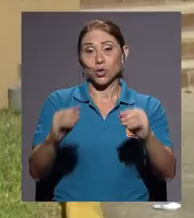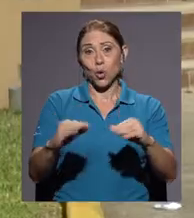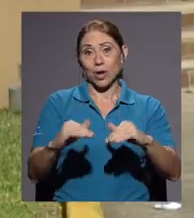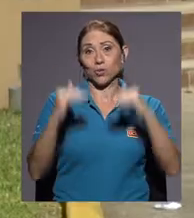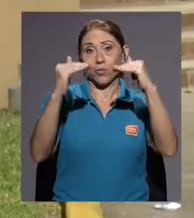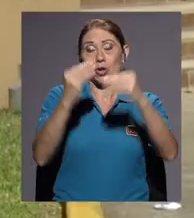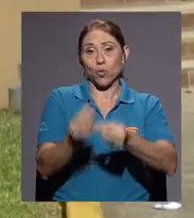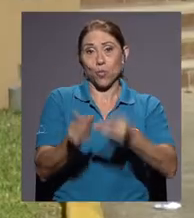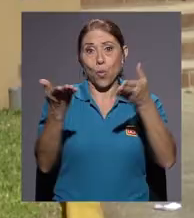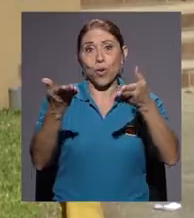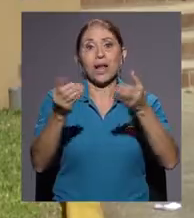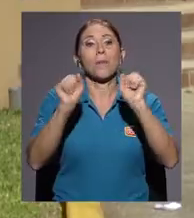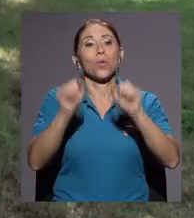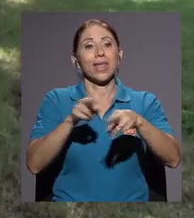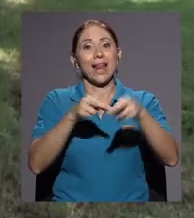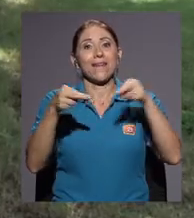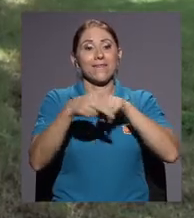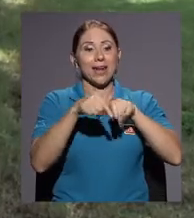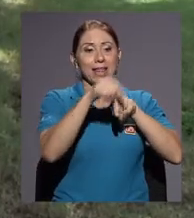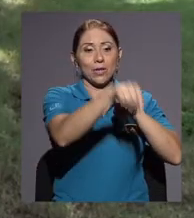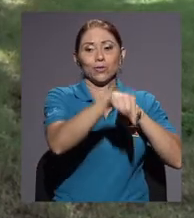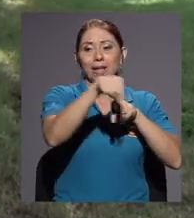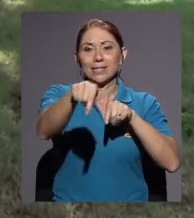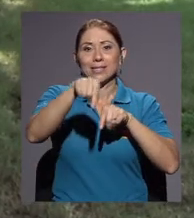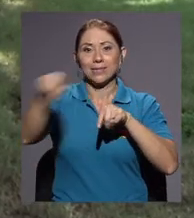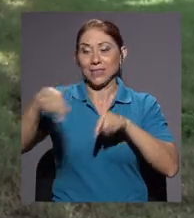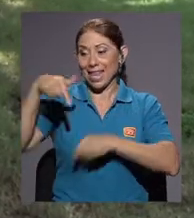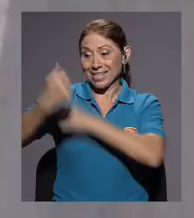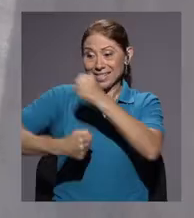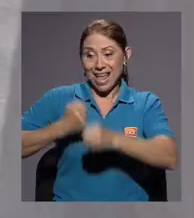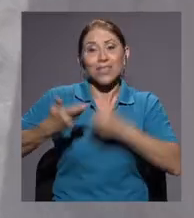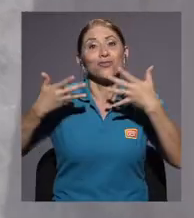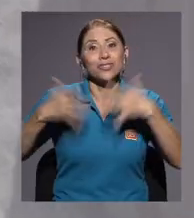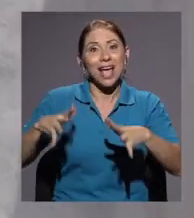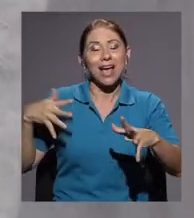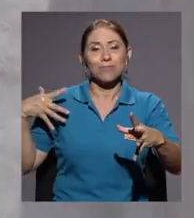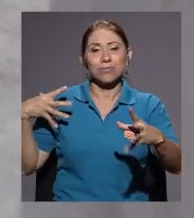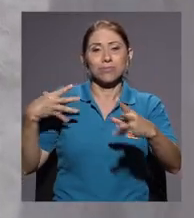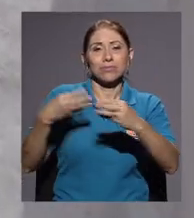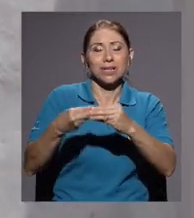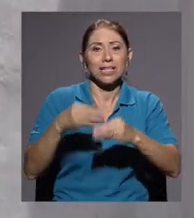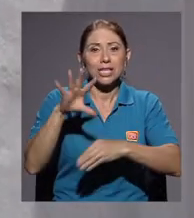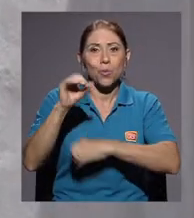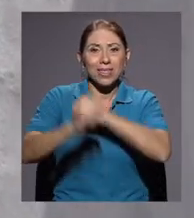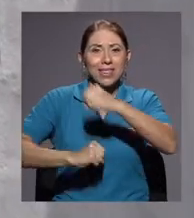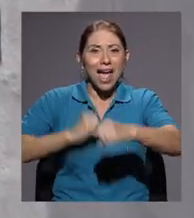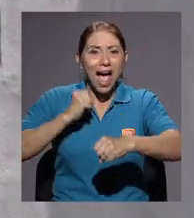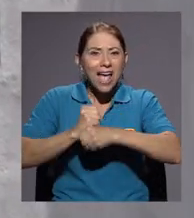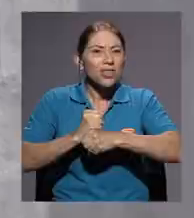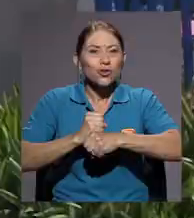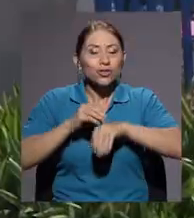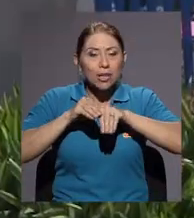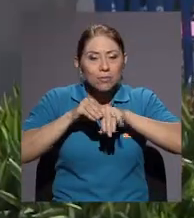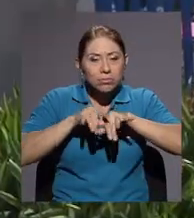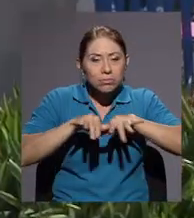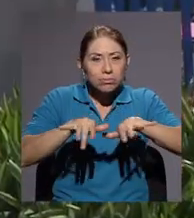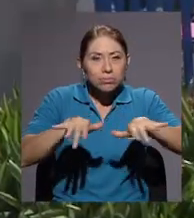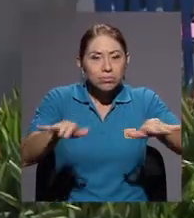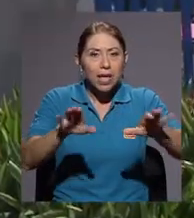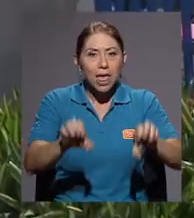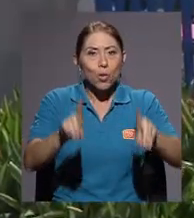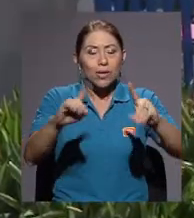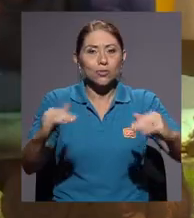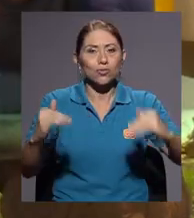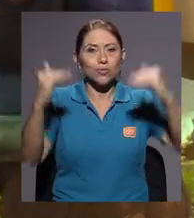el país. Este 2018 se cumplen 50 años de llevar educación superior a distintas partes del territorio